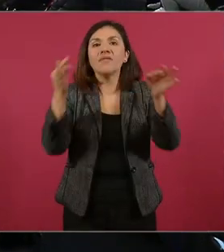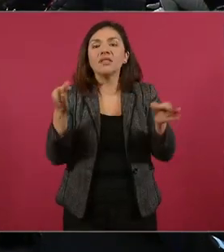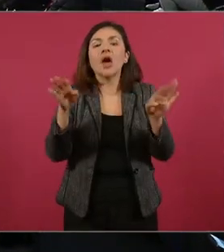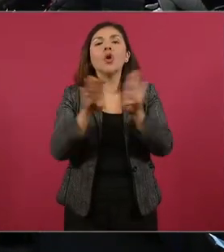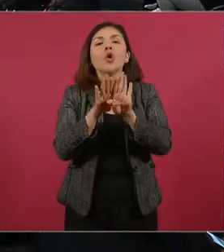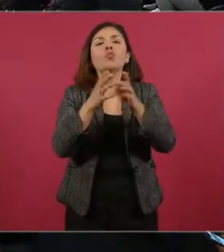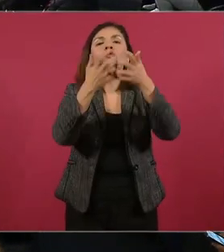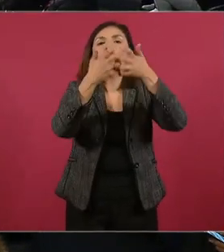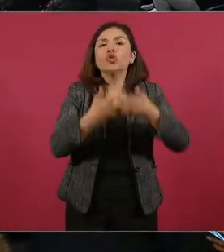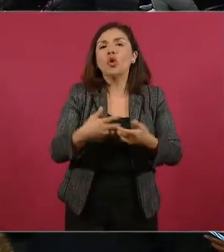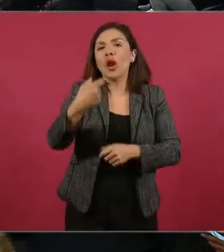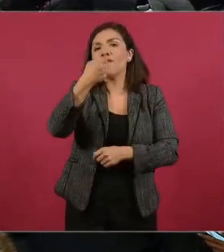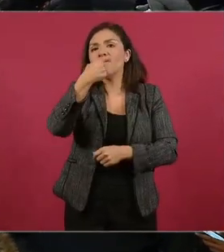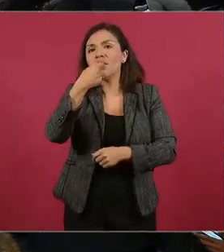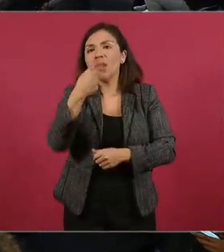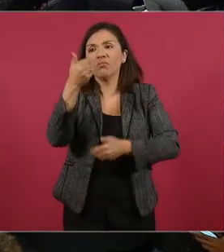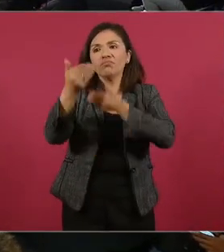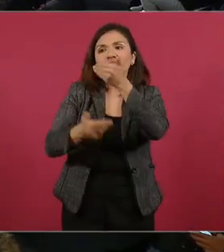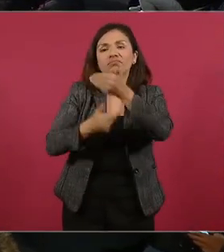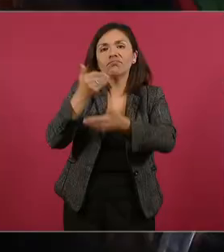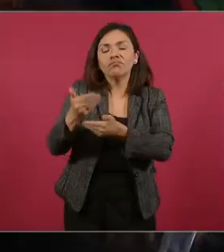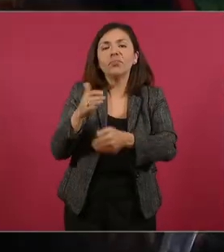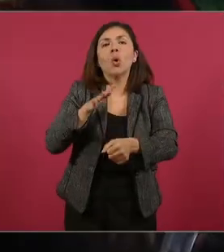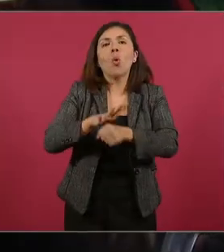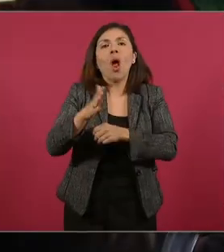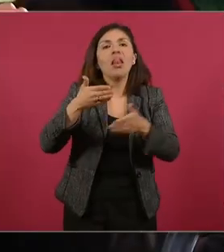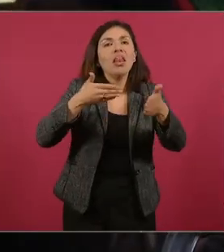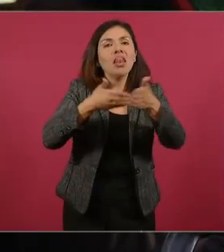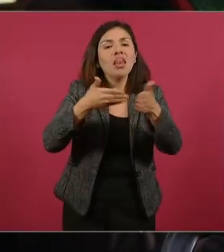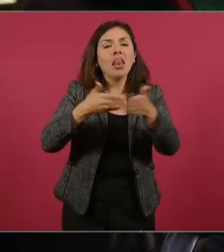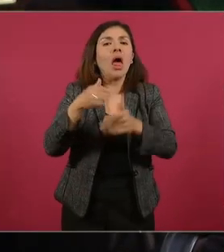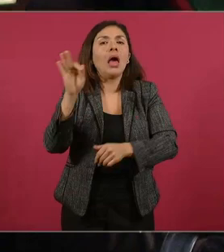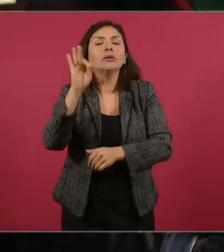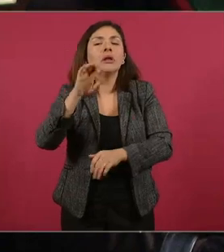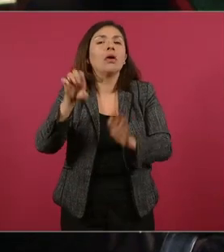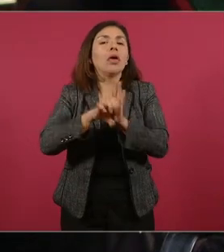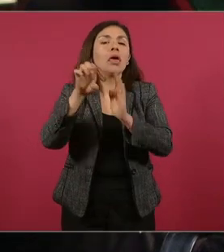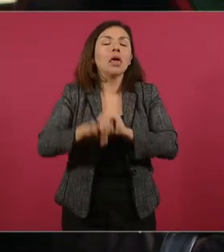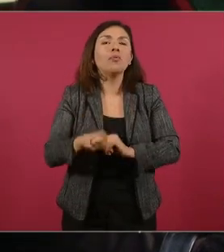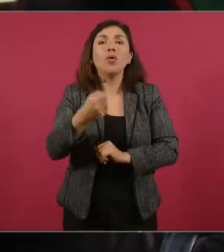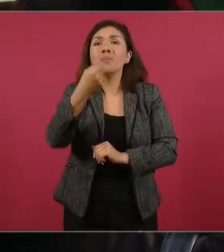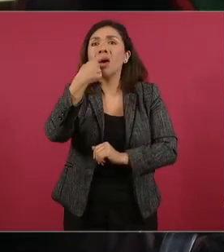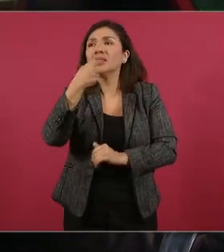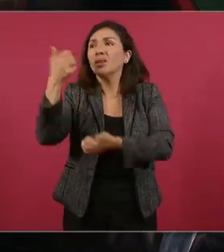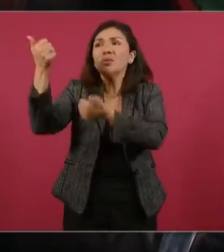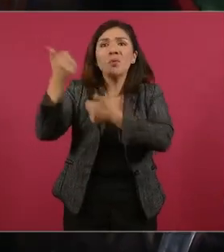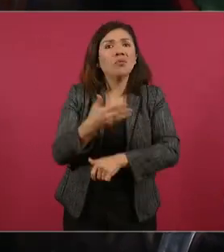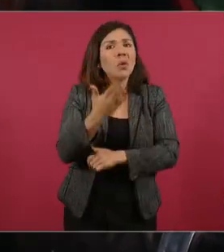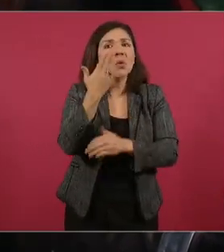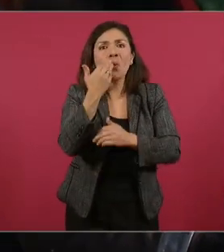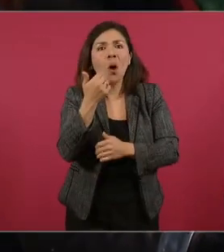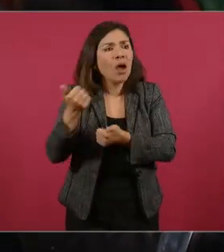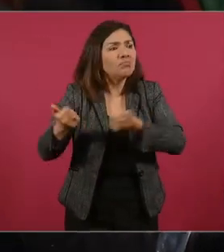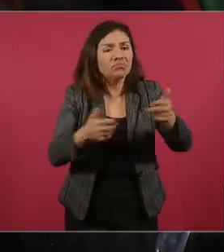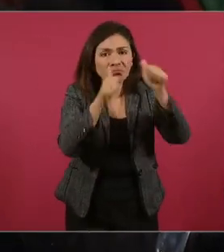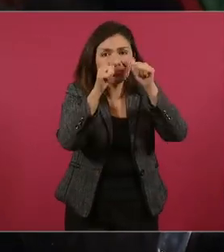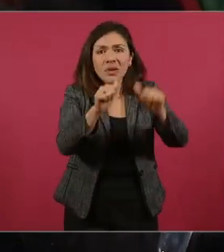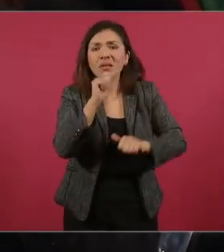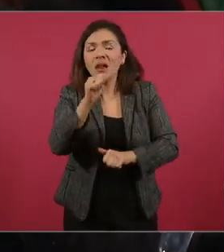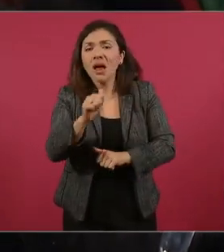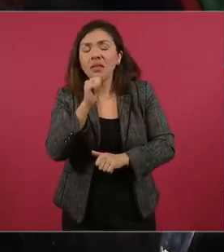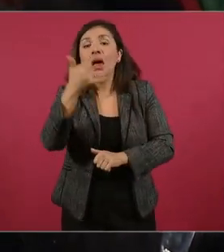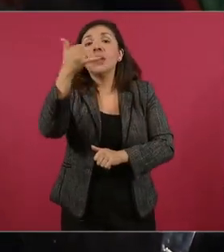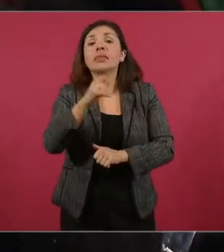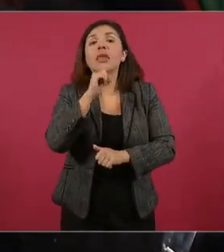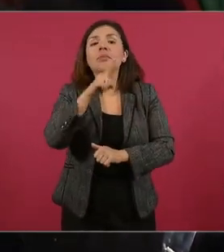megafarmacia? ¿Cuáles han sido, digamos, los obstáculos para que quizá a lo mejor un fármaco no llegue a los derechohabientes? Y sobre todo, para